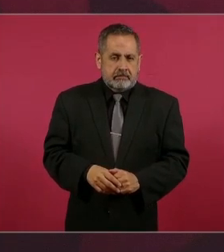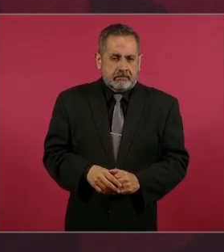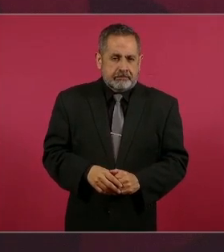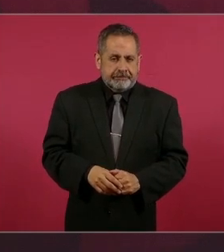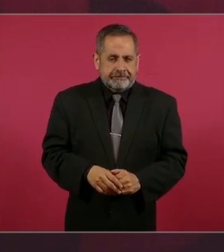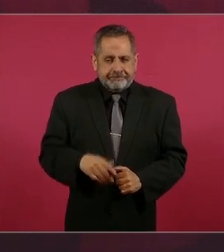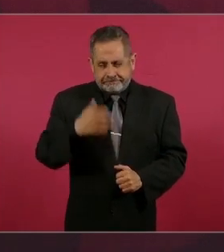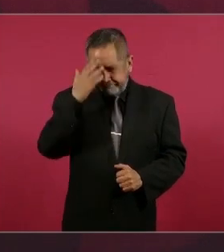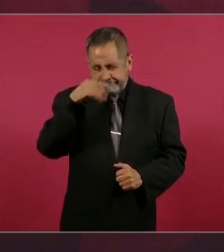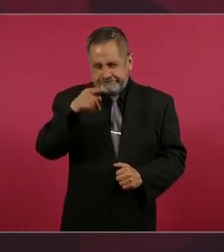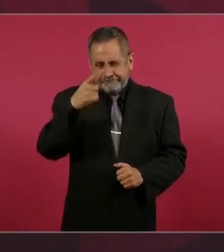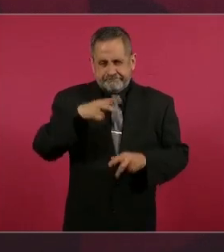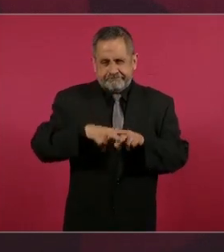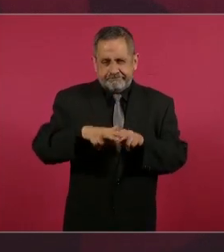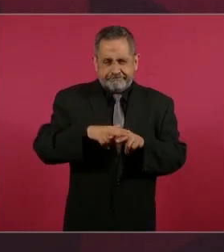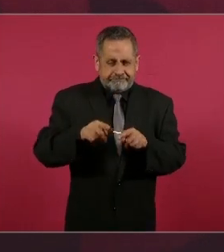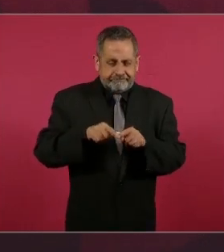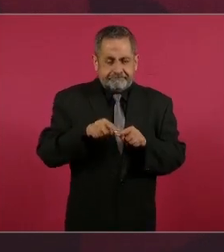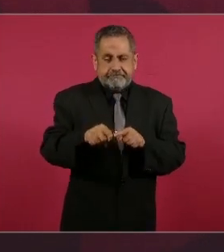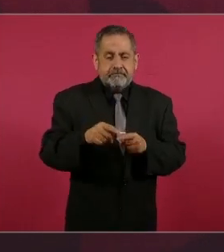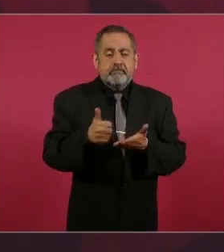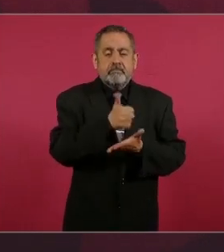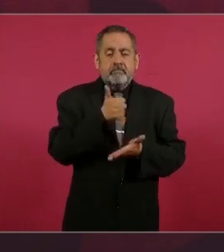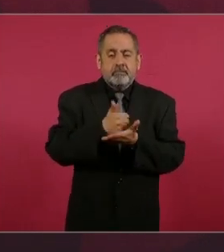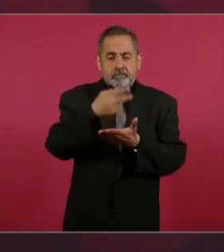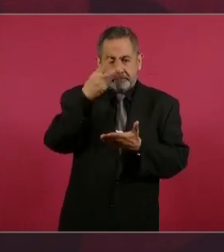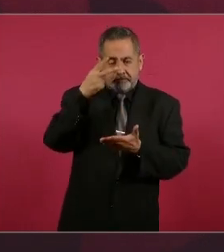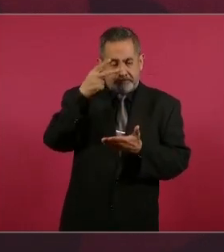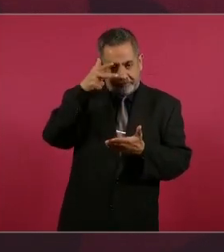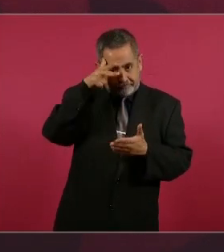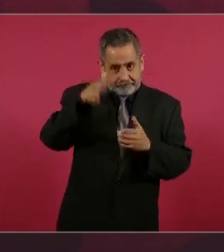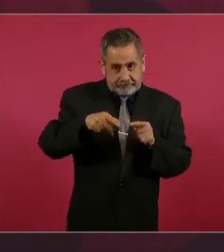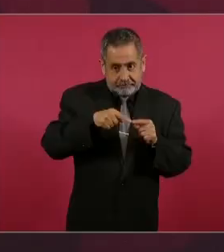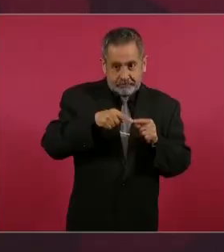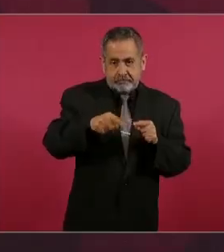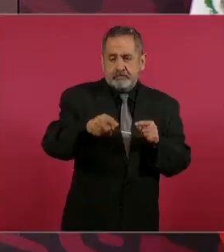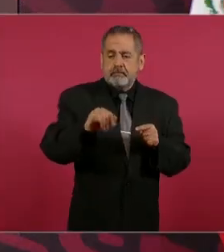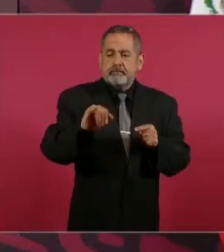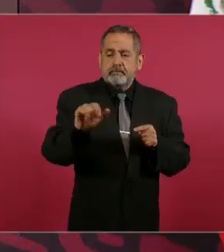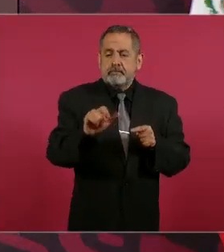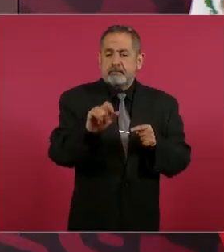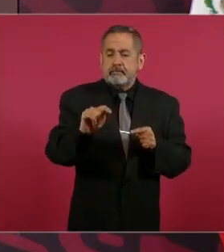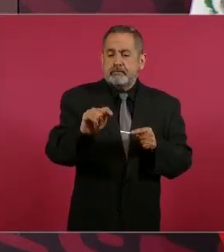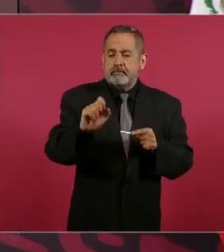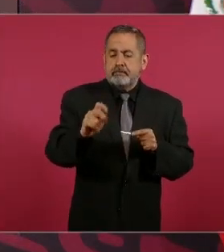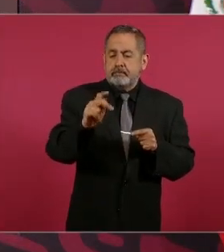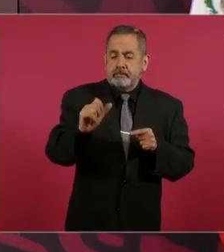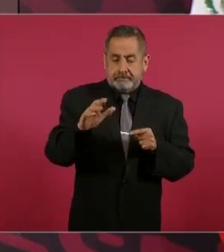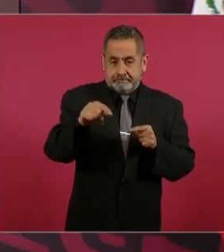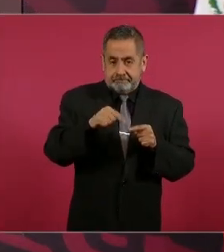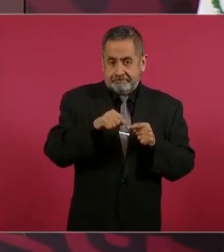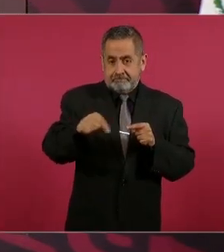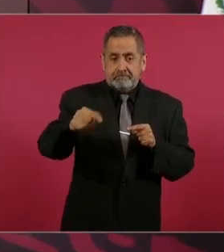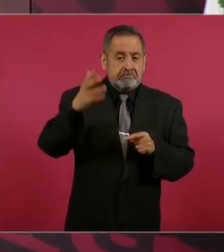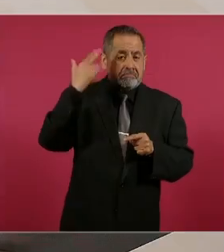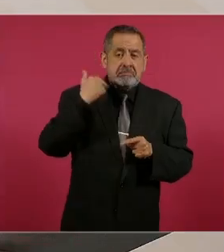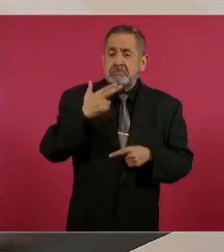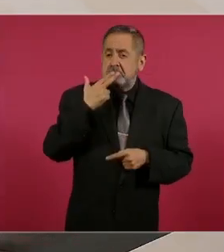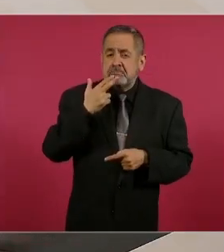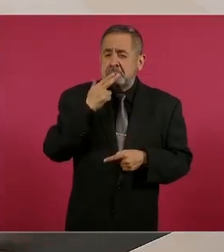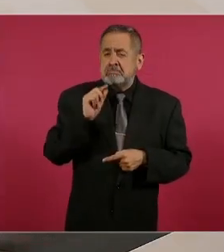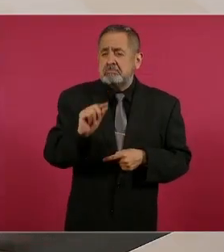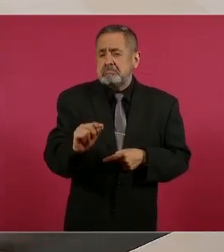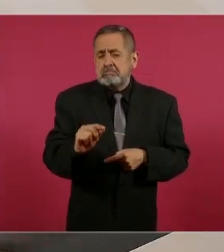vía de Ciudad de Hidalgo a Ixtepec ya se usaba muy